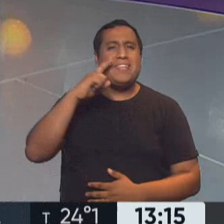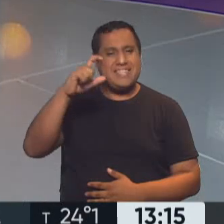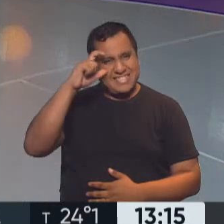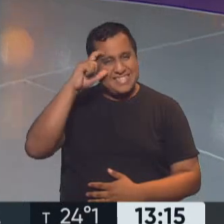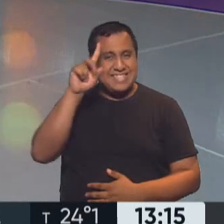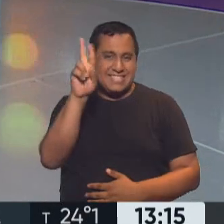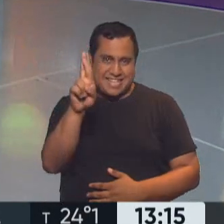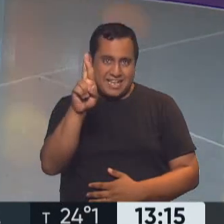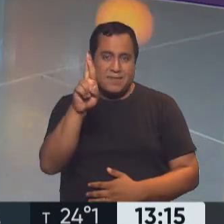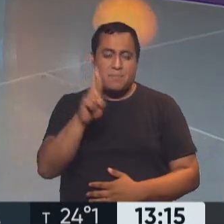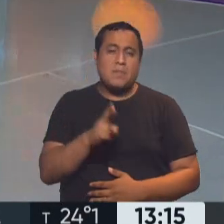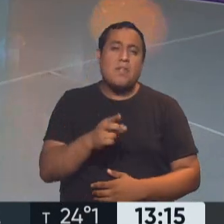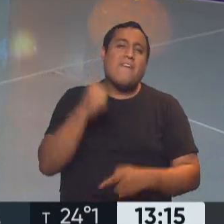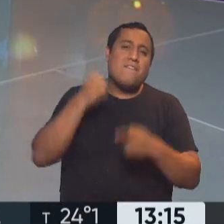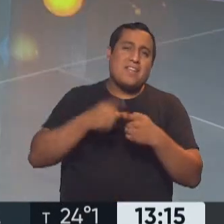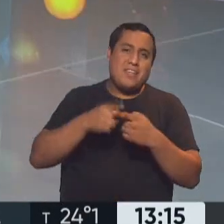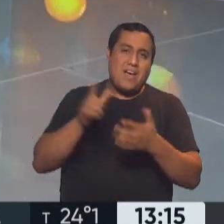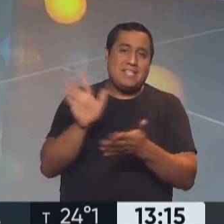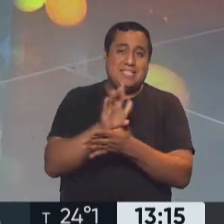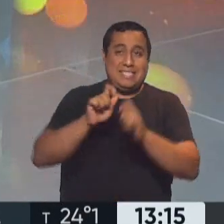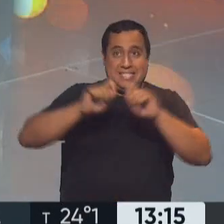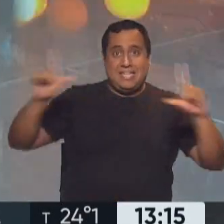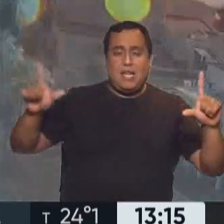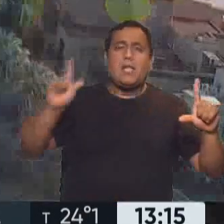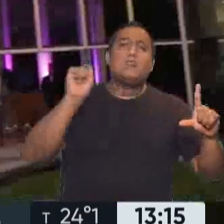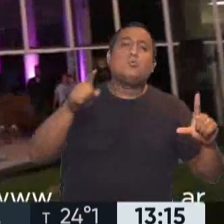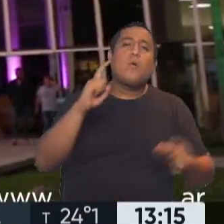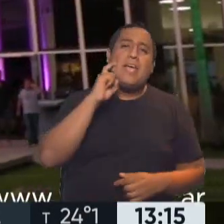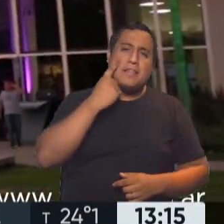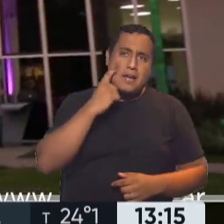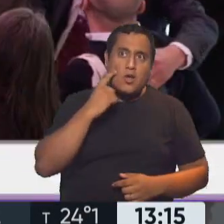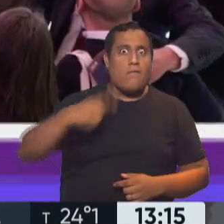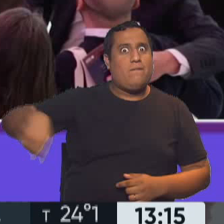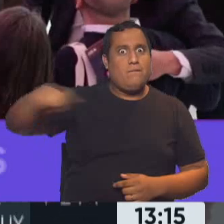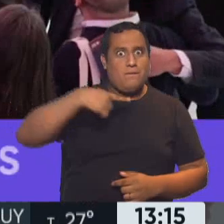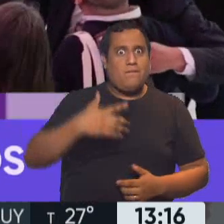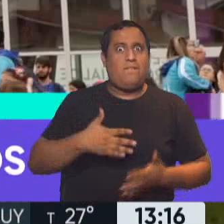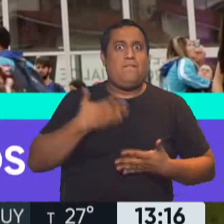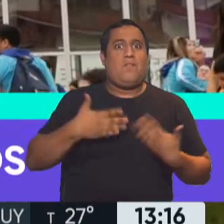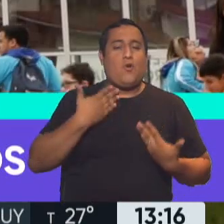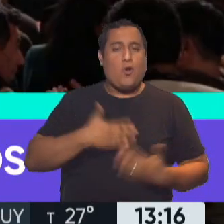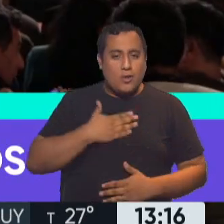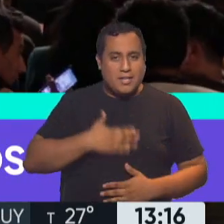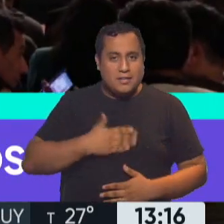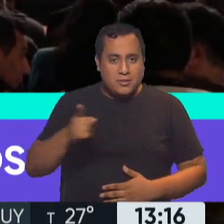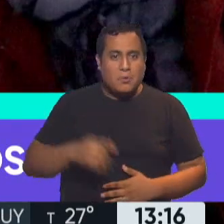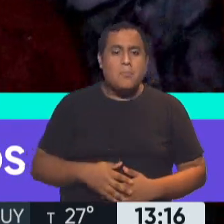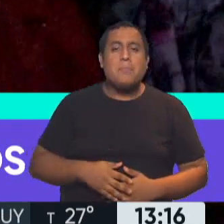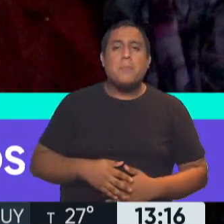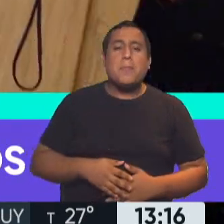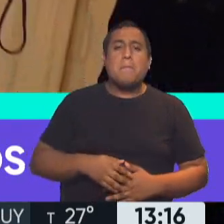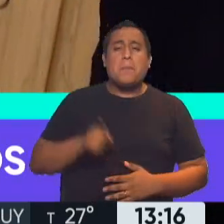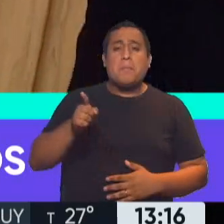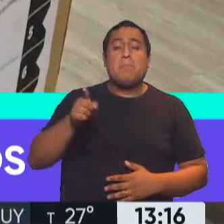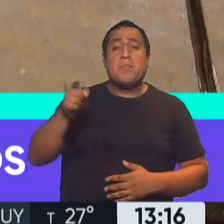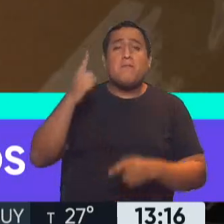comienza esta nueva edición del Festival de Cine de Entre Ríos, que están felices en Entre Ríos porque ya tienen su nueva ley, la ley de fomento. El Festival